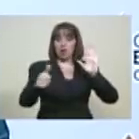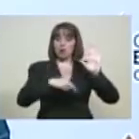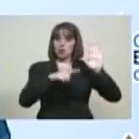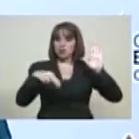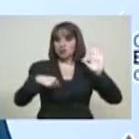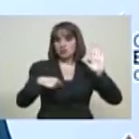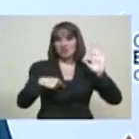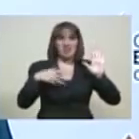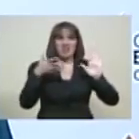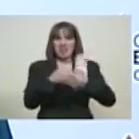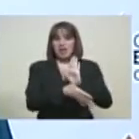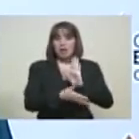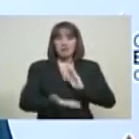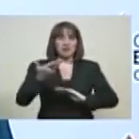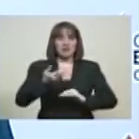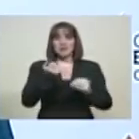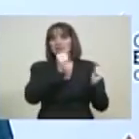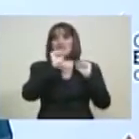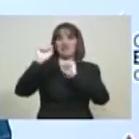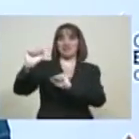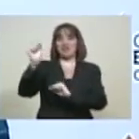defender a venezuela